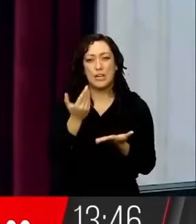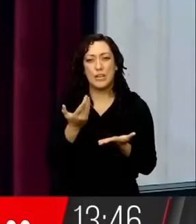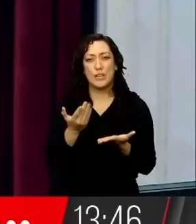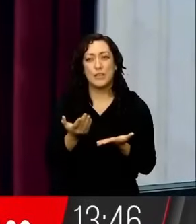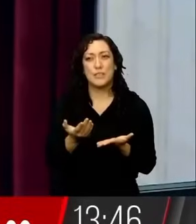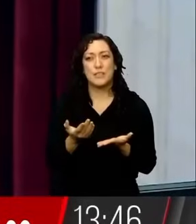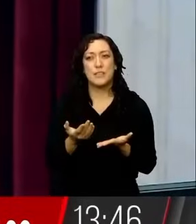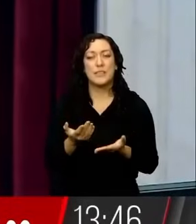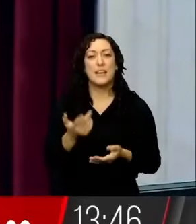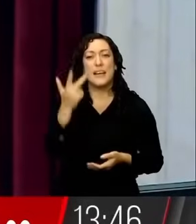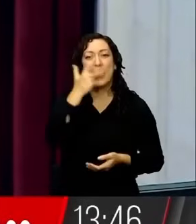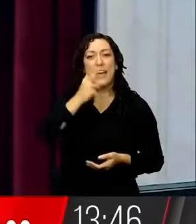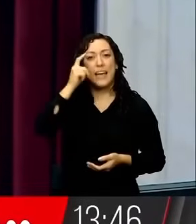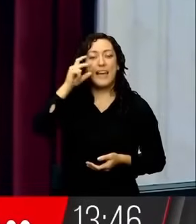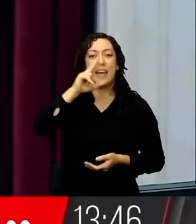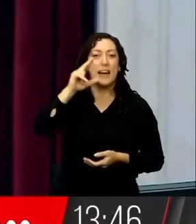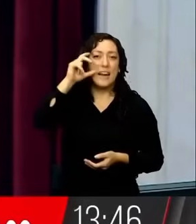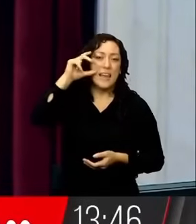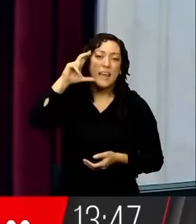diputado. Diputado José Herrera.